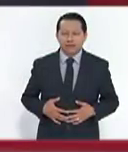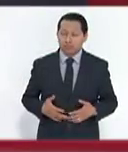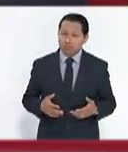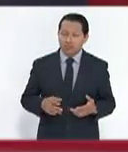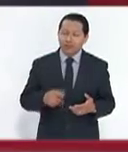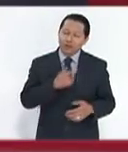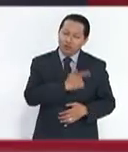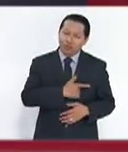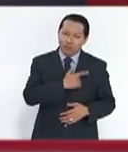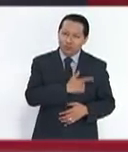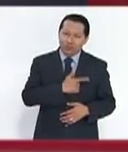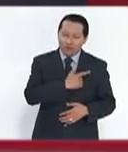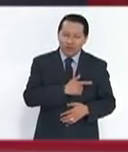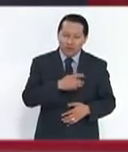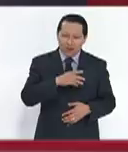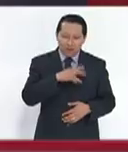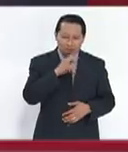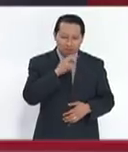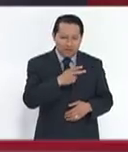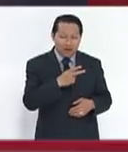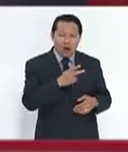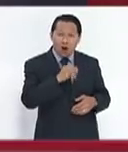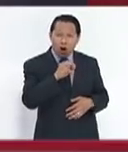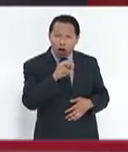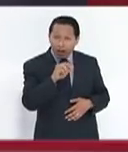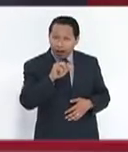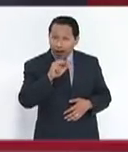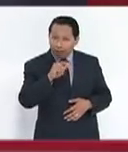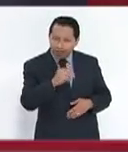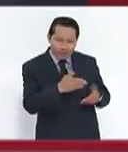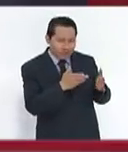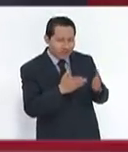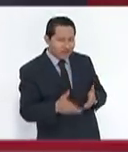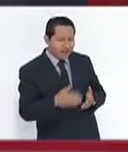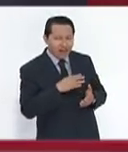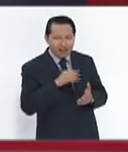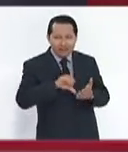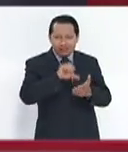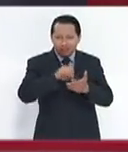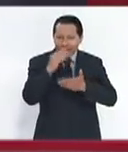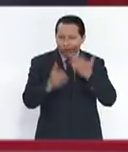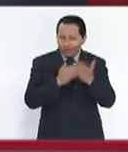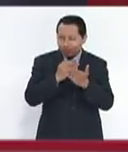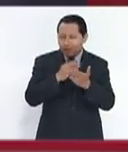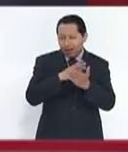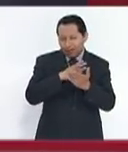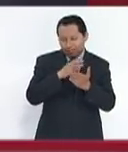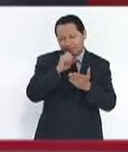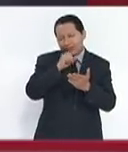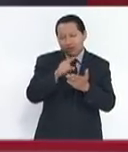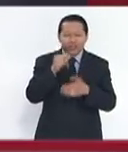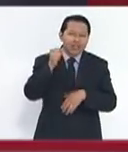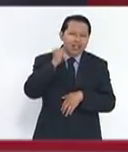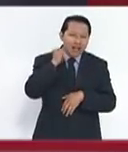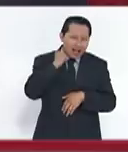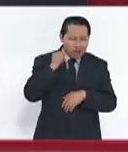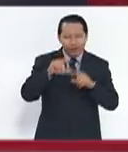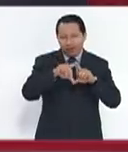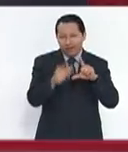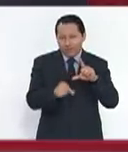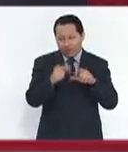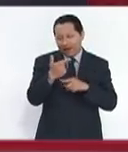Es un gusto que esté aquí en el estudio Jorge Armijo. Él es investigador del Centro de Estudios Internacionales Gilberto Bosque del Senado de la